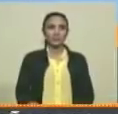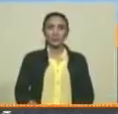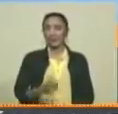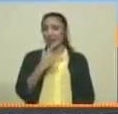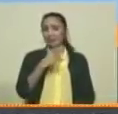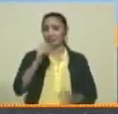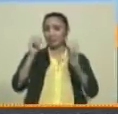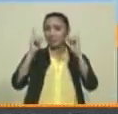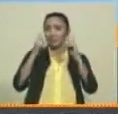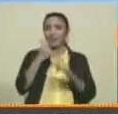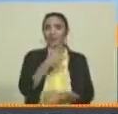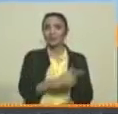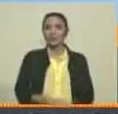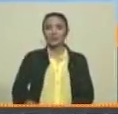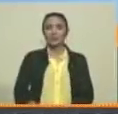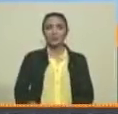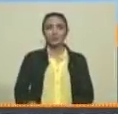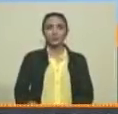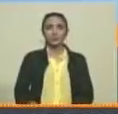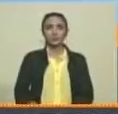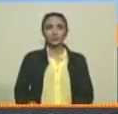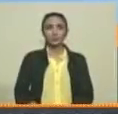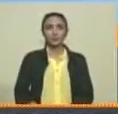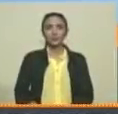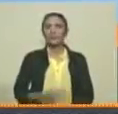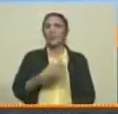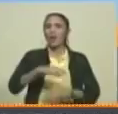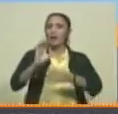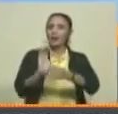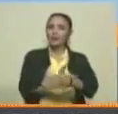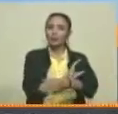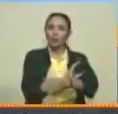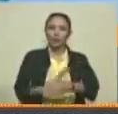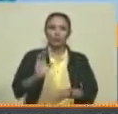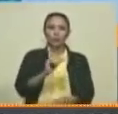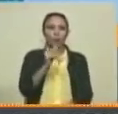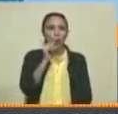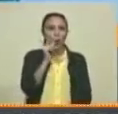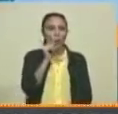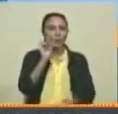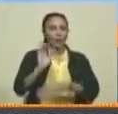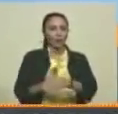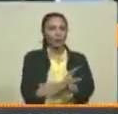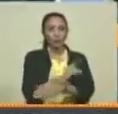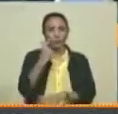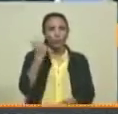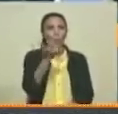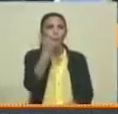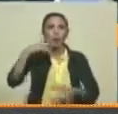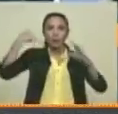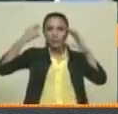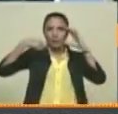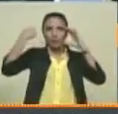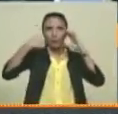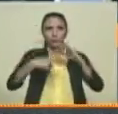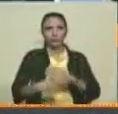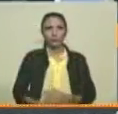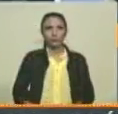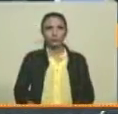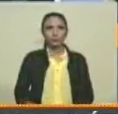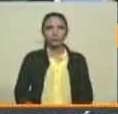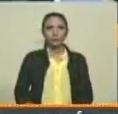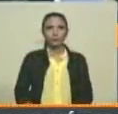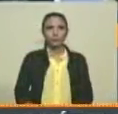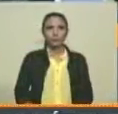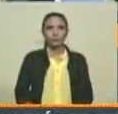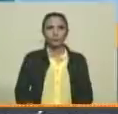increíble. Hay una canción de Carlos Puebla, no sé si pueden conseguir un video por ahí. Una canción muy